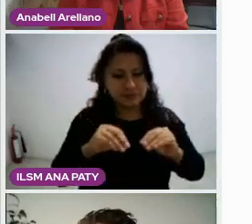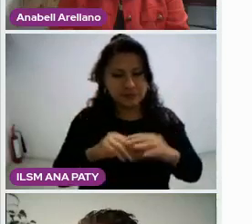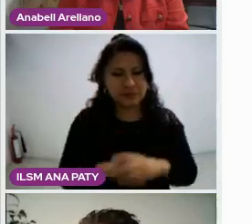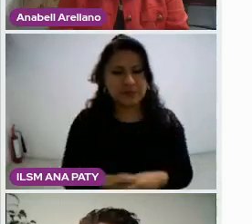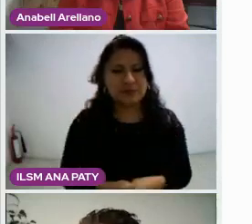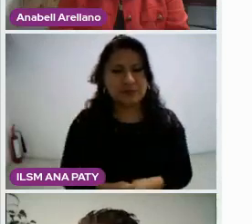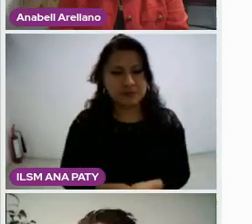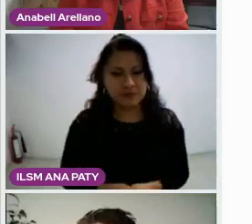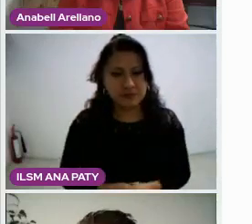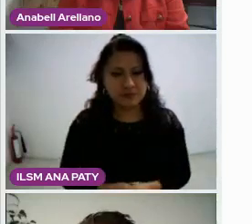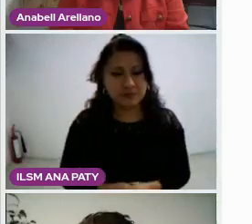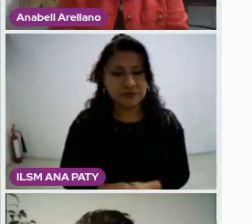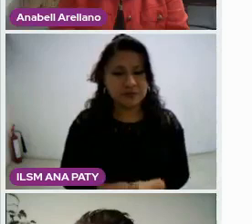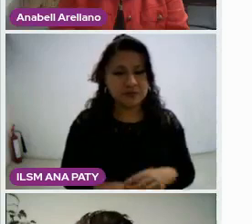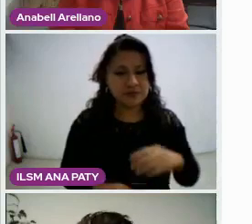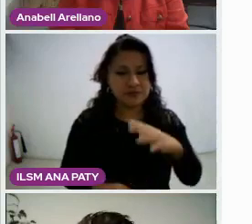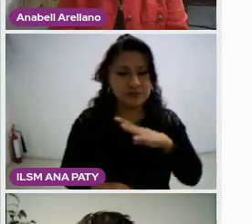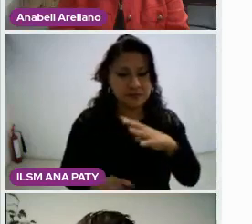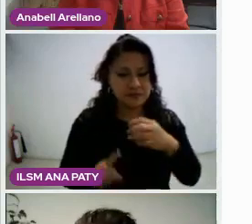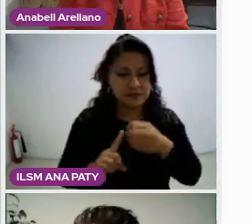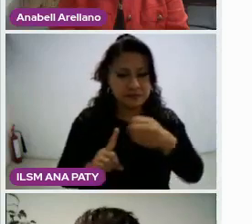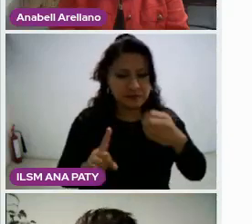desequilibrada, escasamente expresiva, o sea, como muy